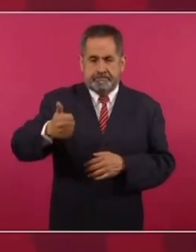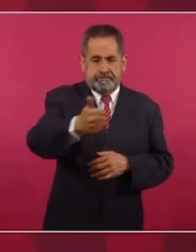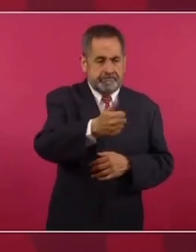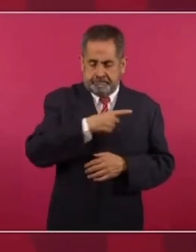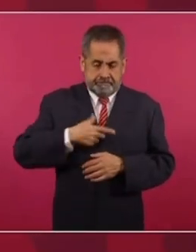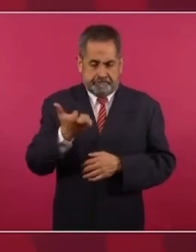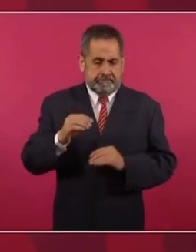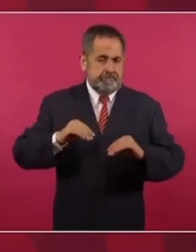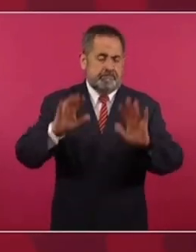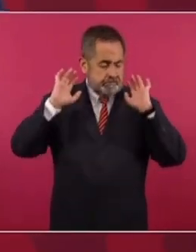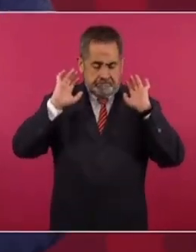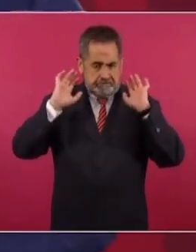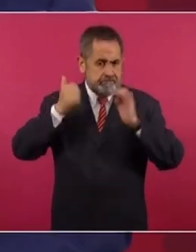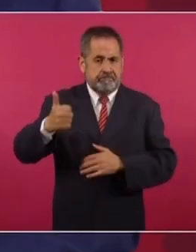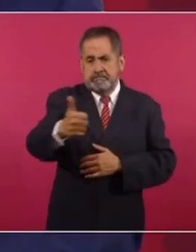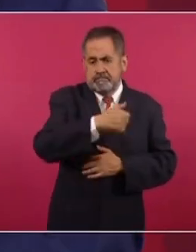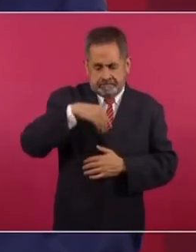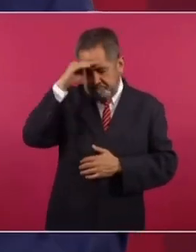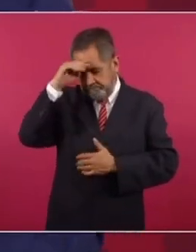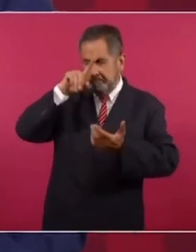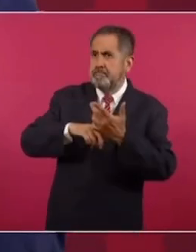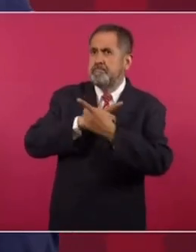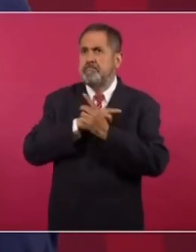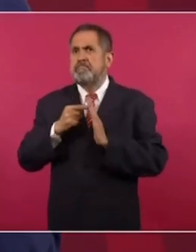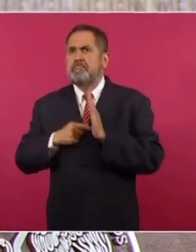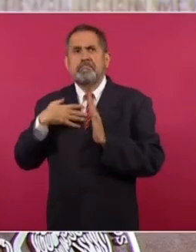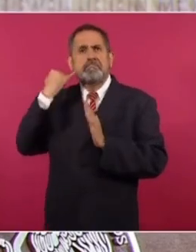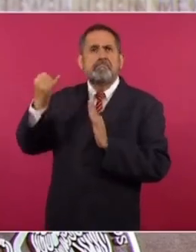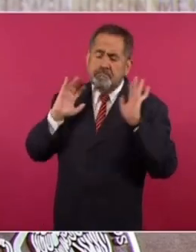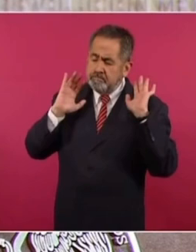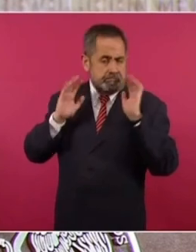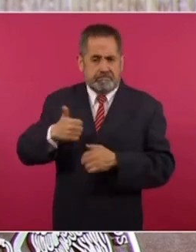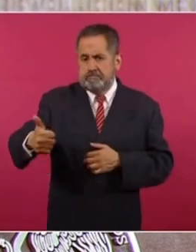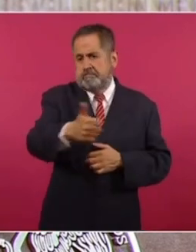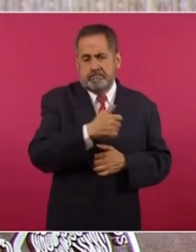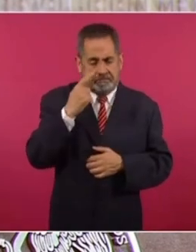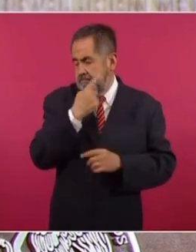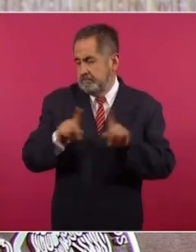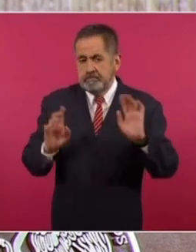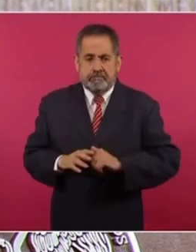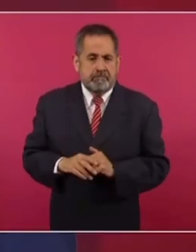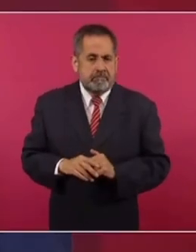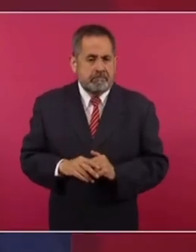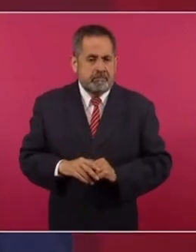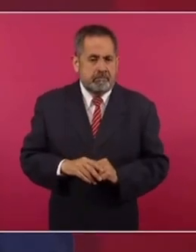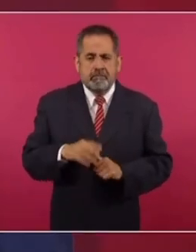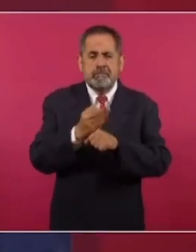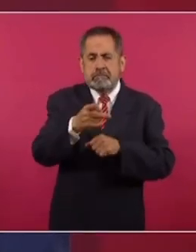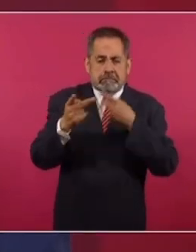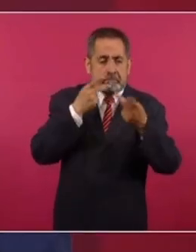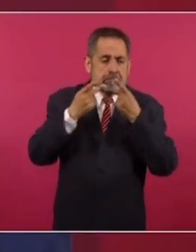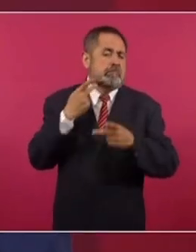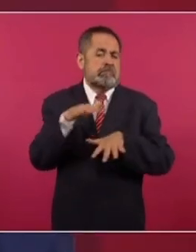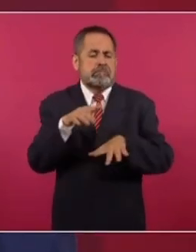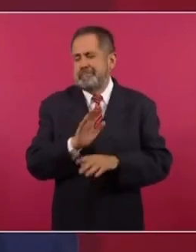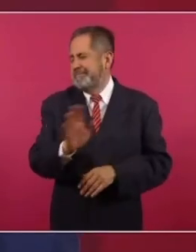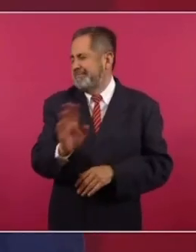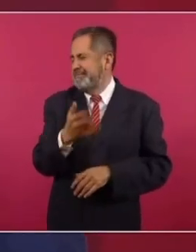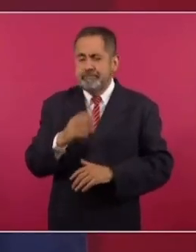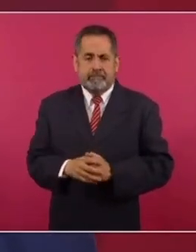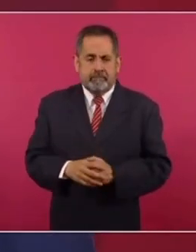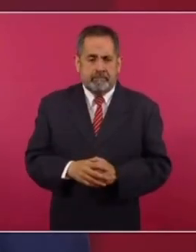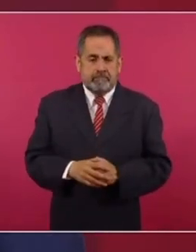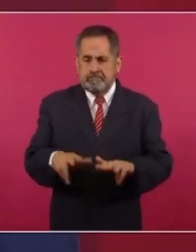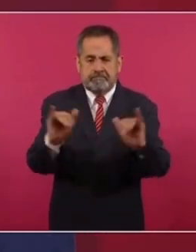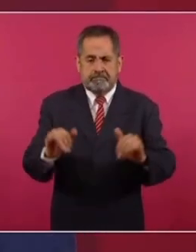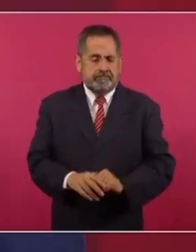actuar de acuerdo a principios y a ideales, y esto no está para politiquería con